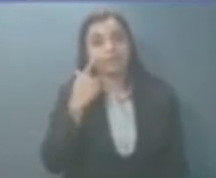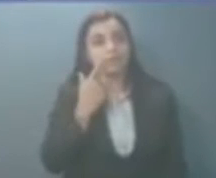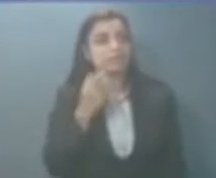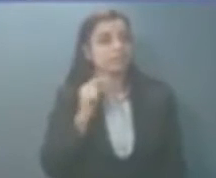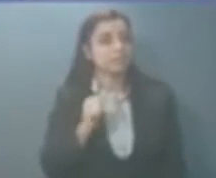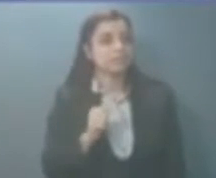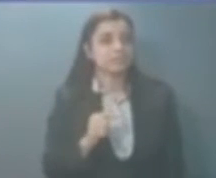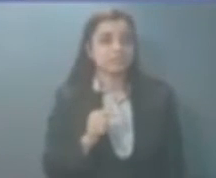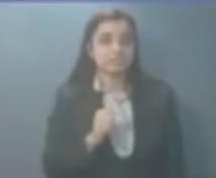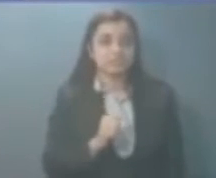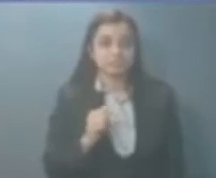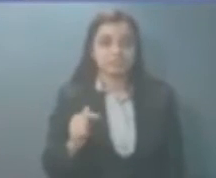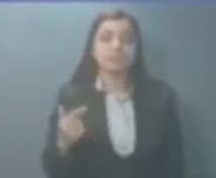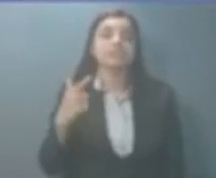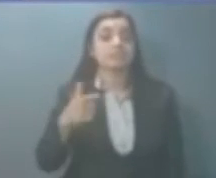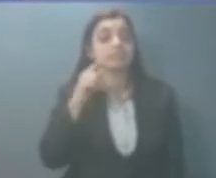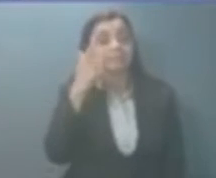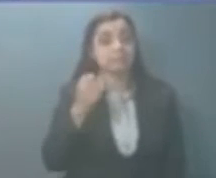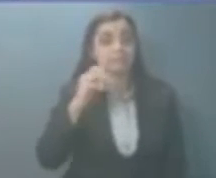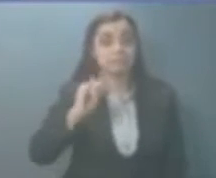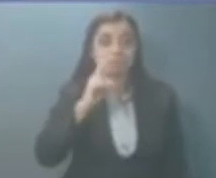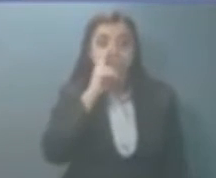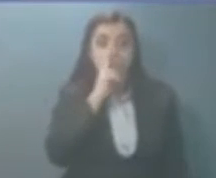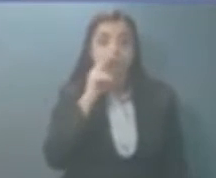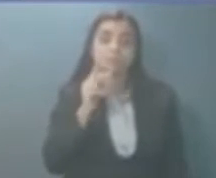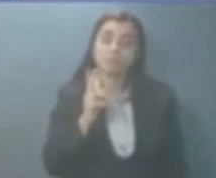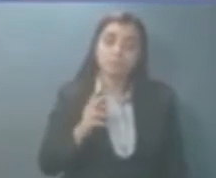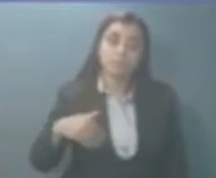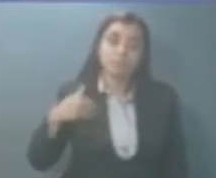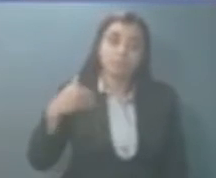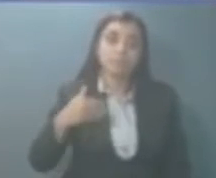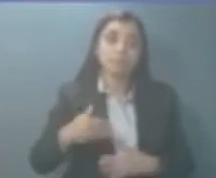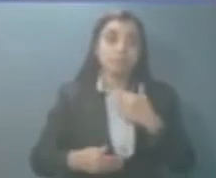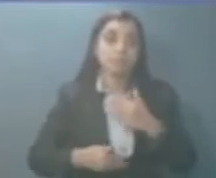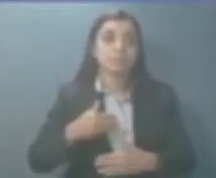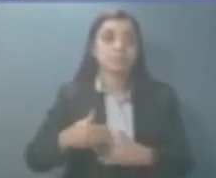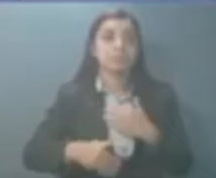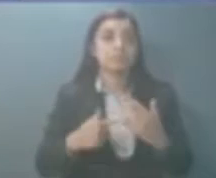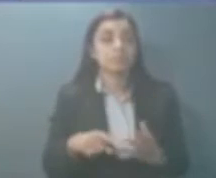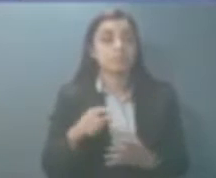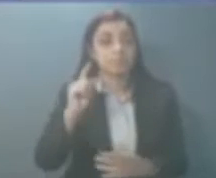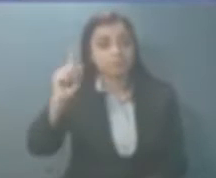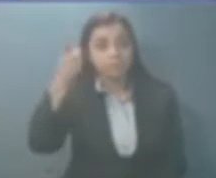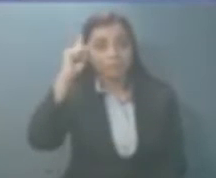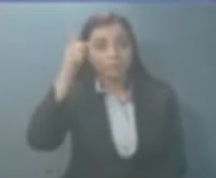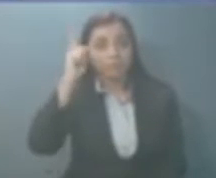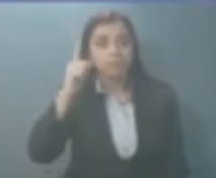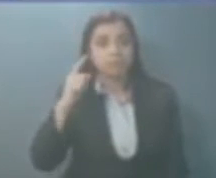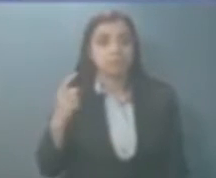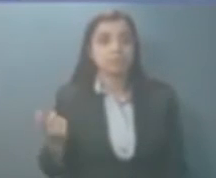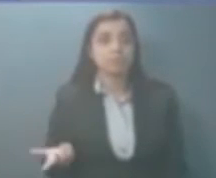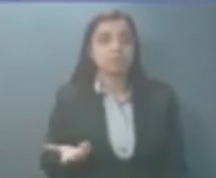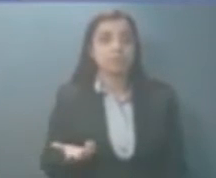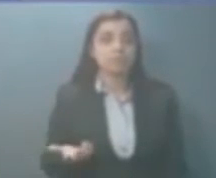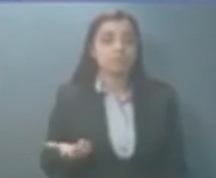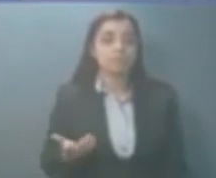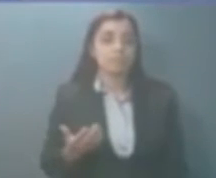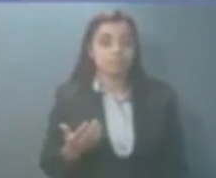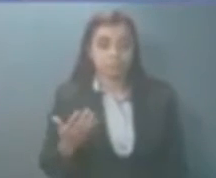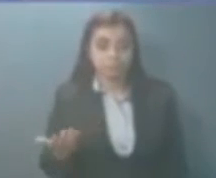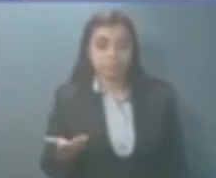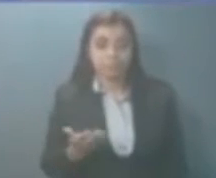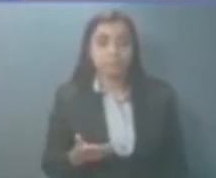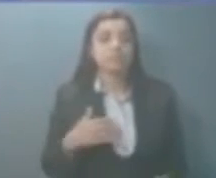de hacer en el mes de junio, en el mismo proceso de los docentes de nuevo ingreso. Ese es el primer